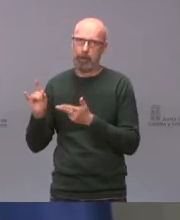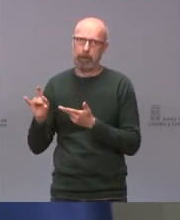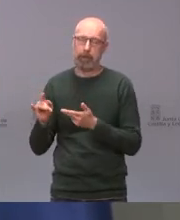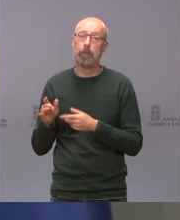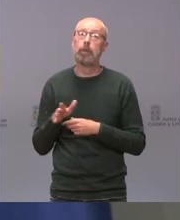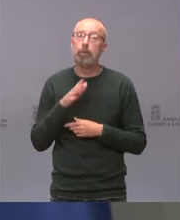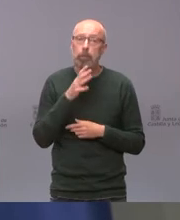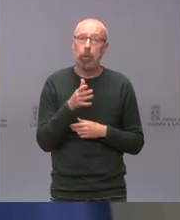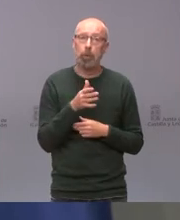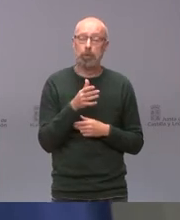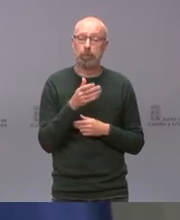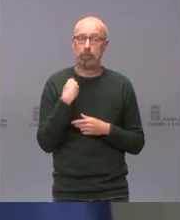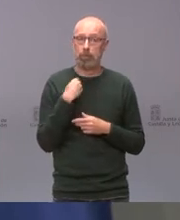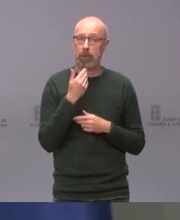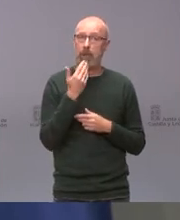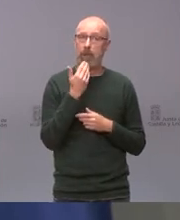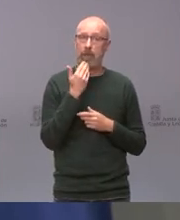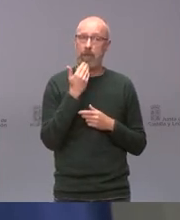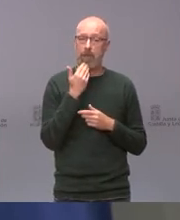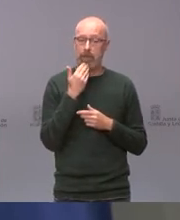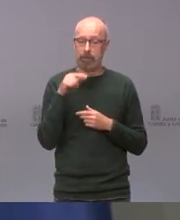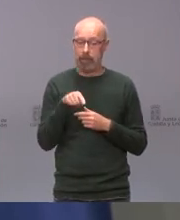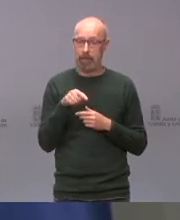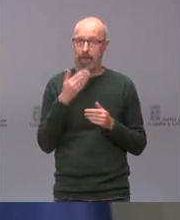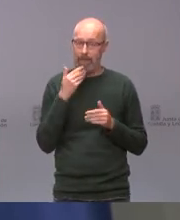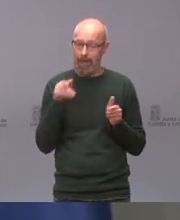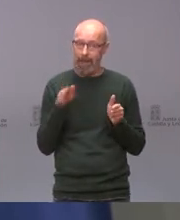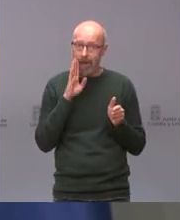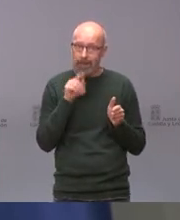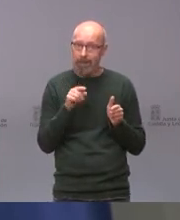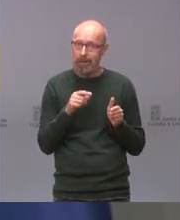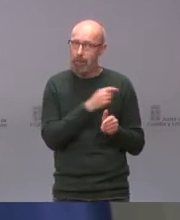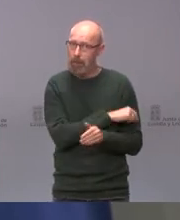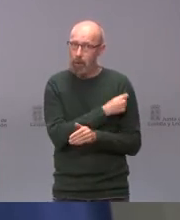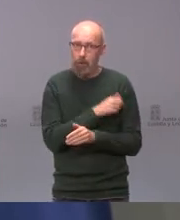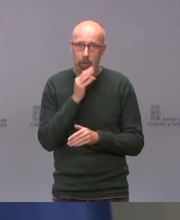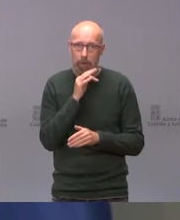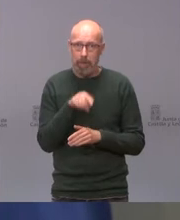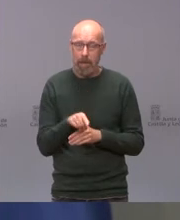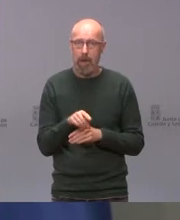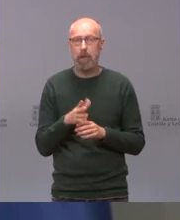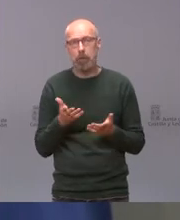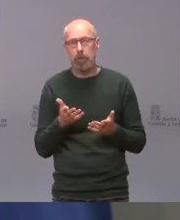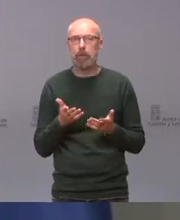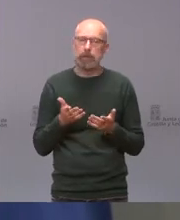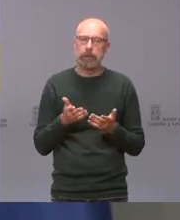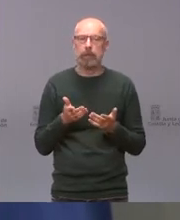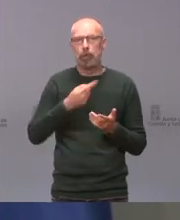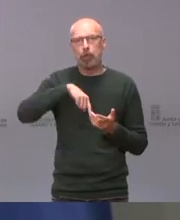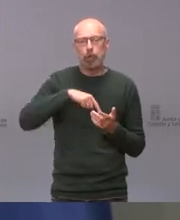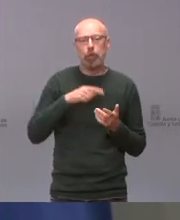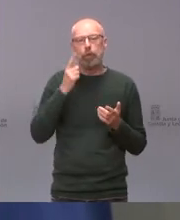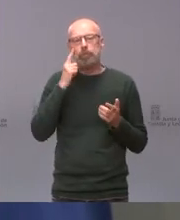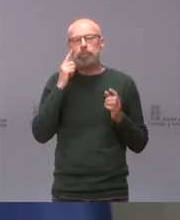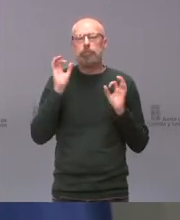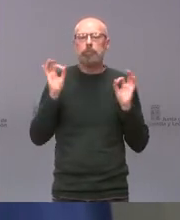de población, que es este, que no está vacunada, pues esto es bastante razonable que mantengamos la prudencia hasta ver qué